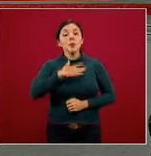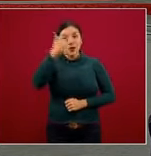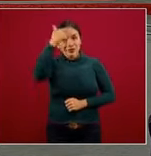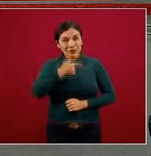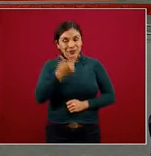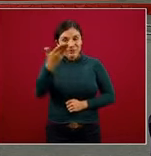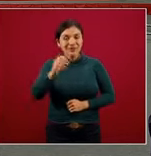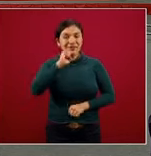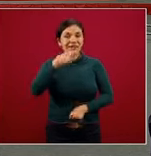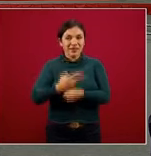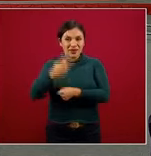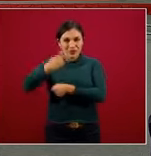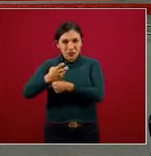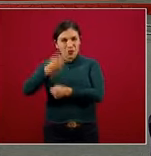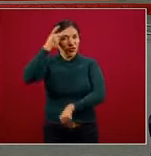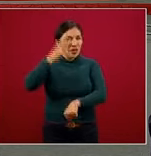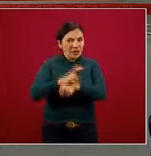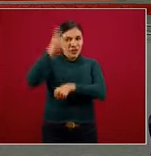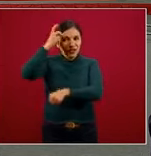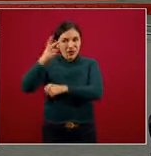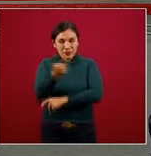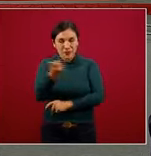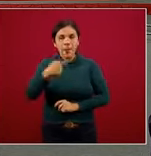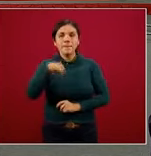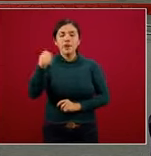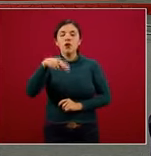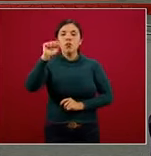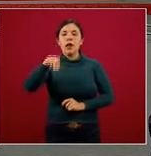noches, subsecretario, directores. Buenas noches. Ángel del